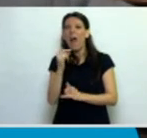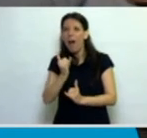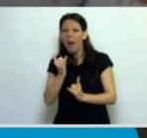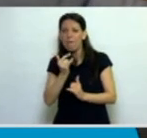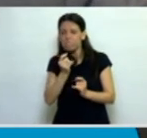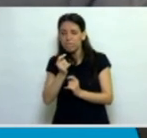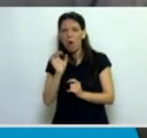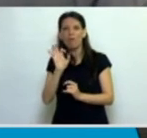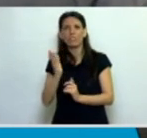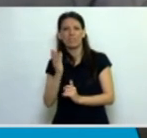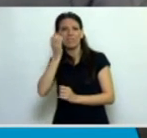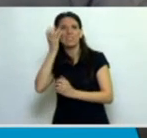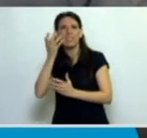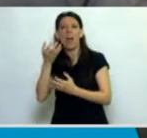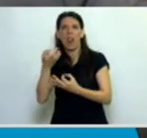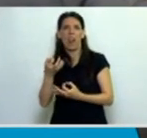oficiales.